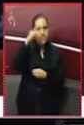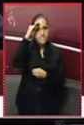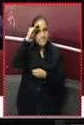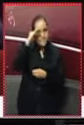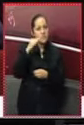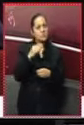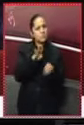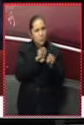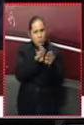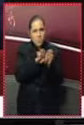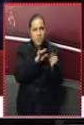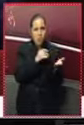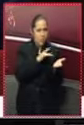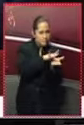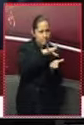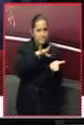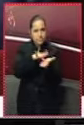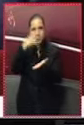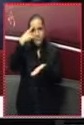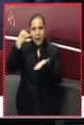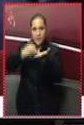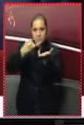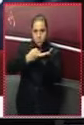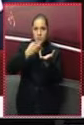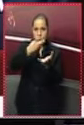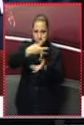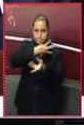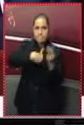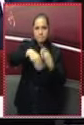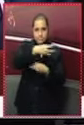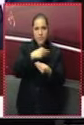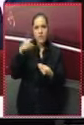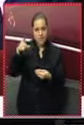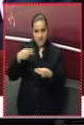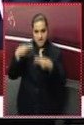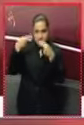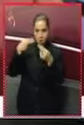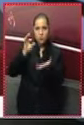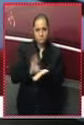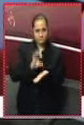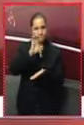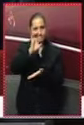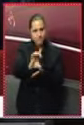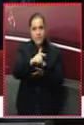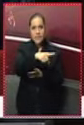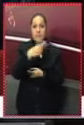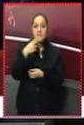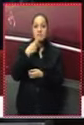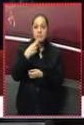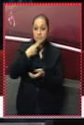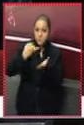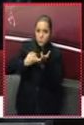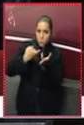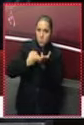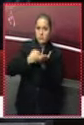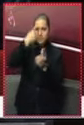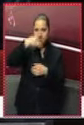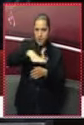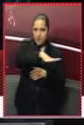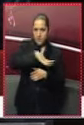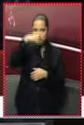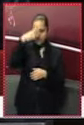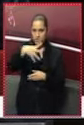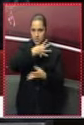pública y que los impuestos de todos los mexicanos sirvan efectivamente. Que propusimos adicionar en la